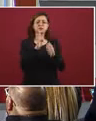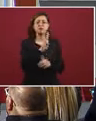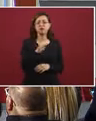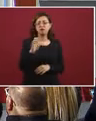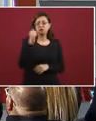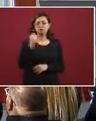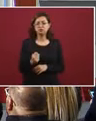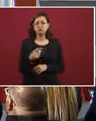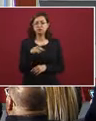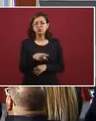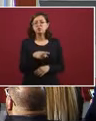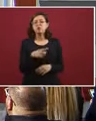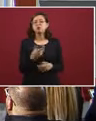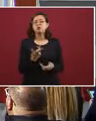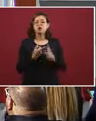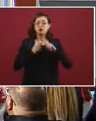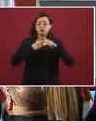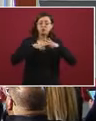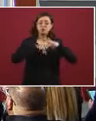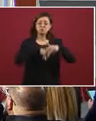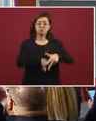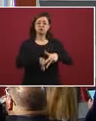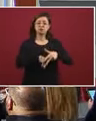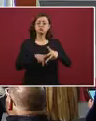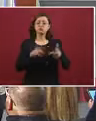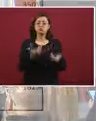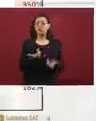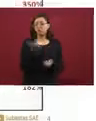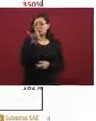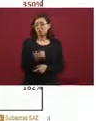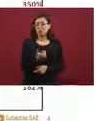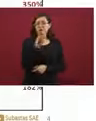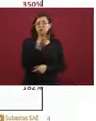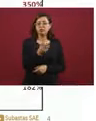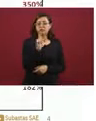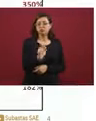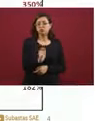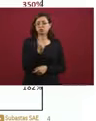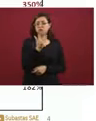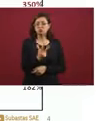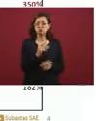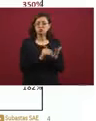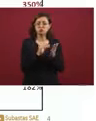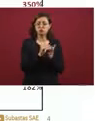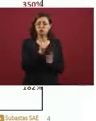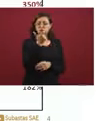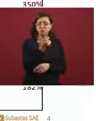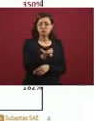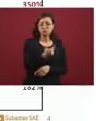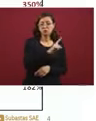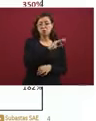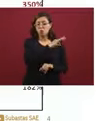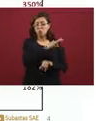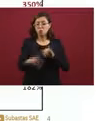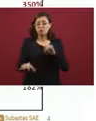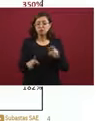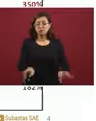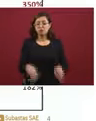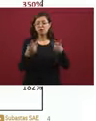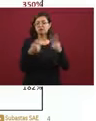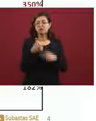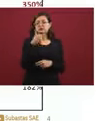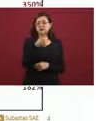Sur cuyo precio inicial o precio de salida fue alrededor de 3.8 millones de pesos, lo vendimos al final en